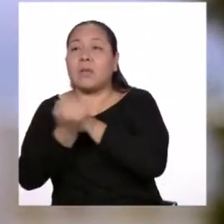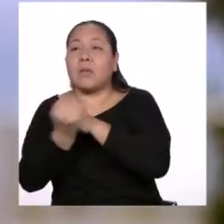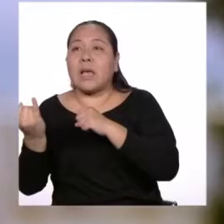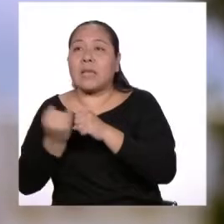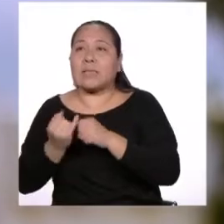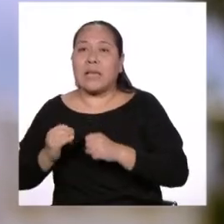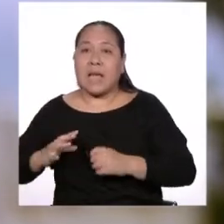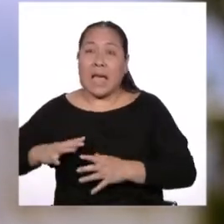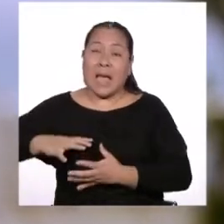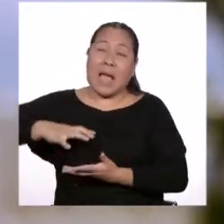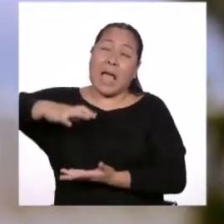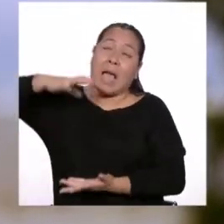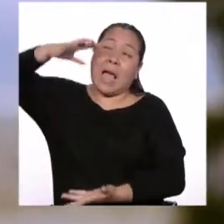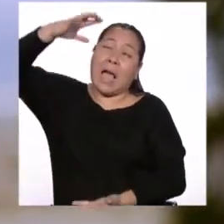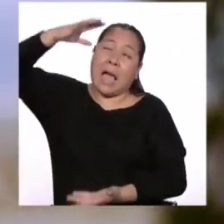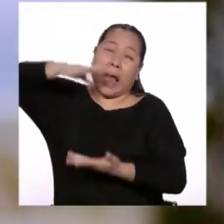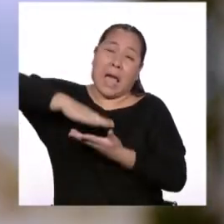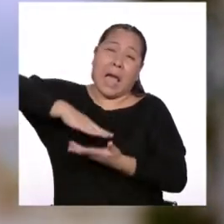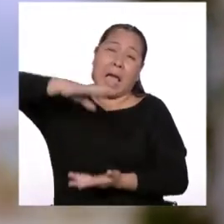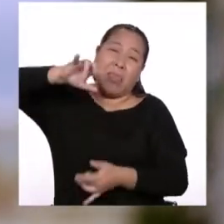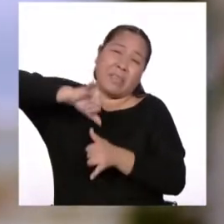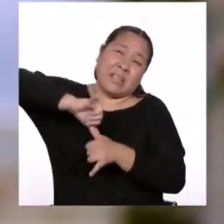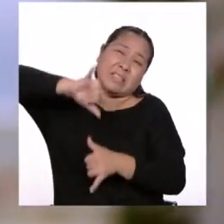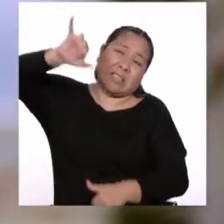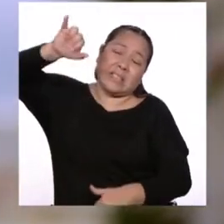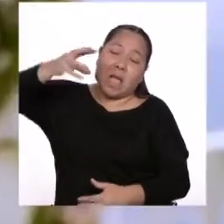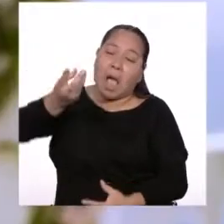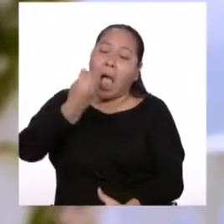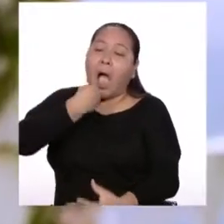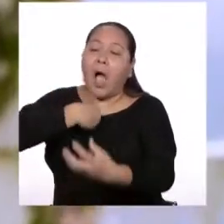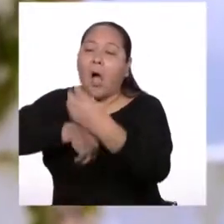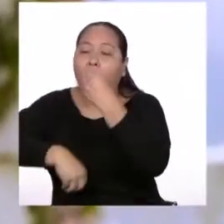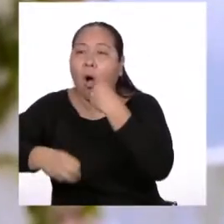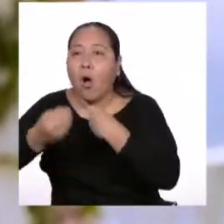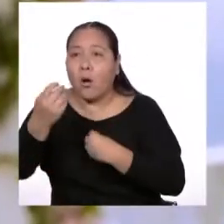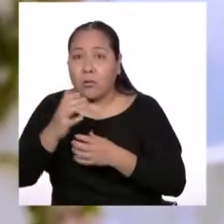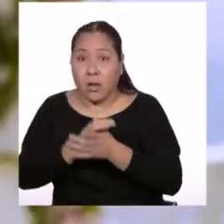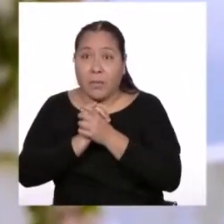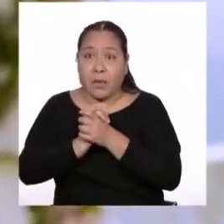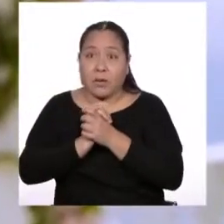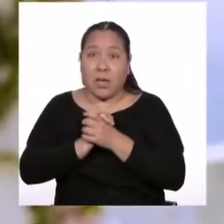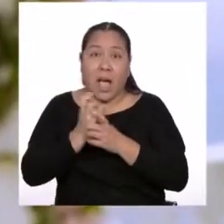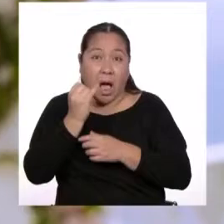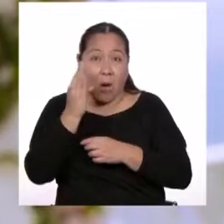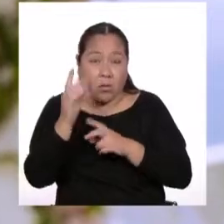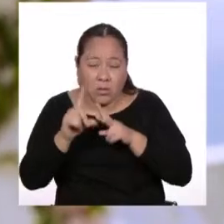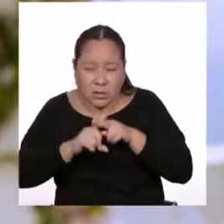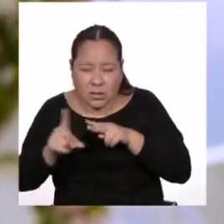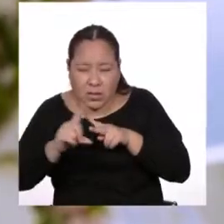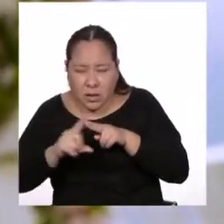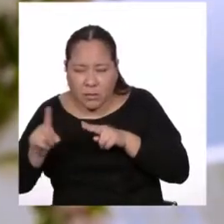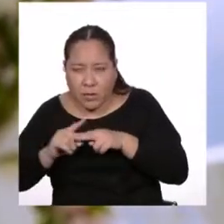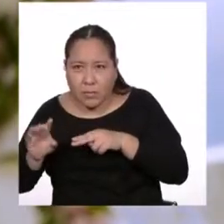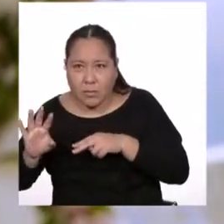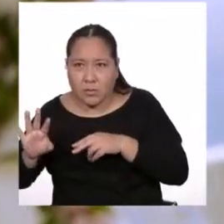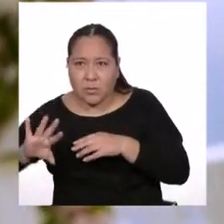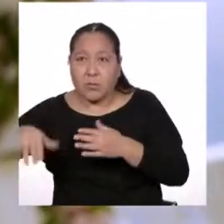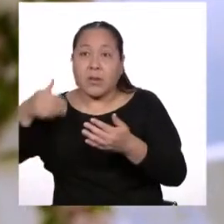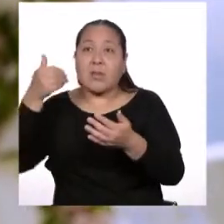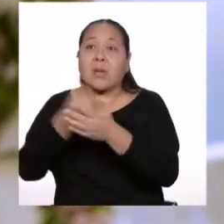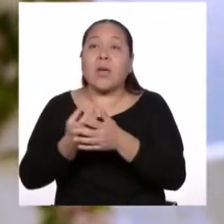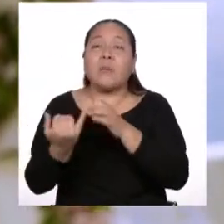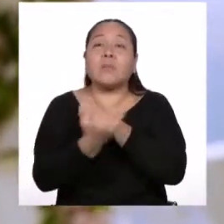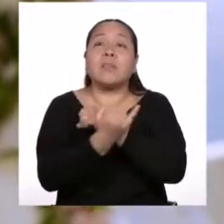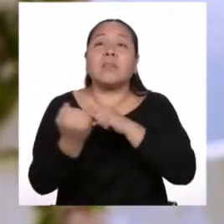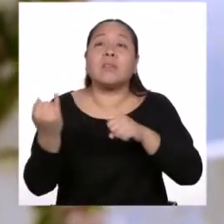gigantes comedores de hombres que devoraron a casi todos mis compañeros. Algunos logramos huir, pero solo para terminar en la isla de